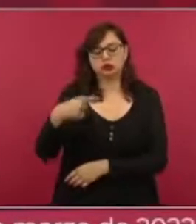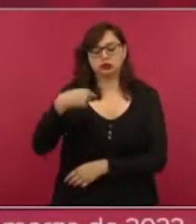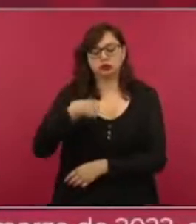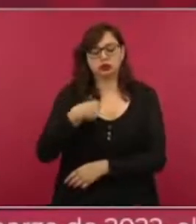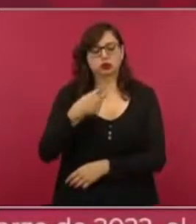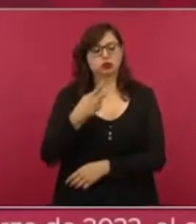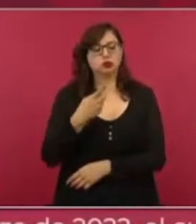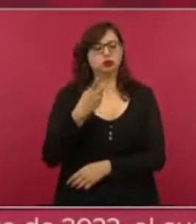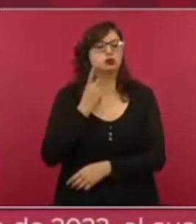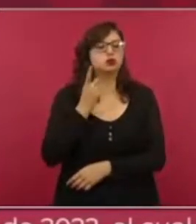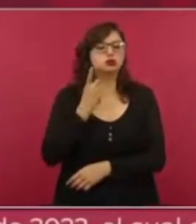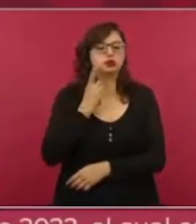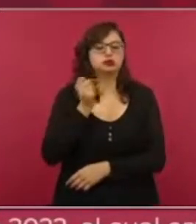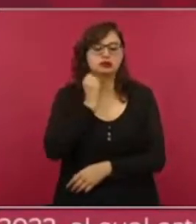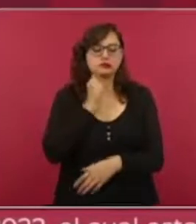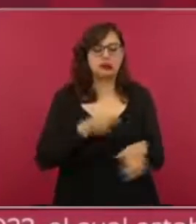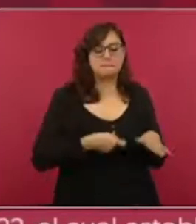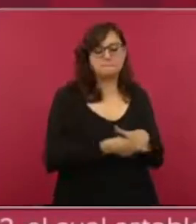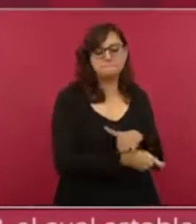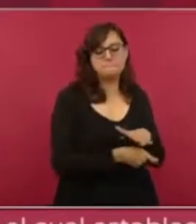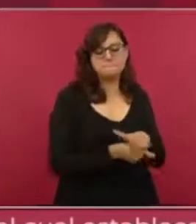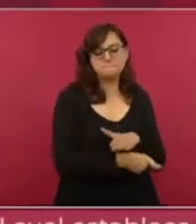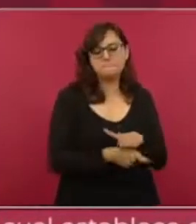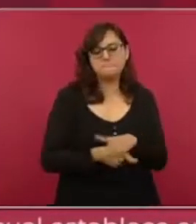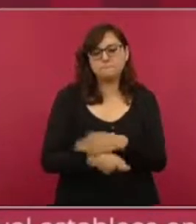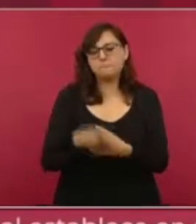reforma energética.